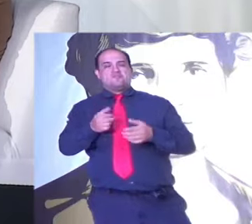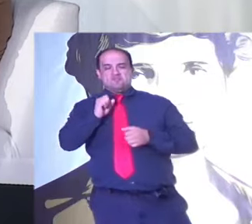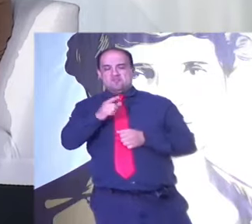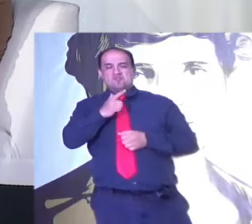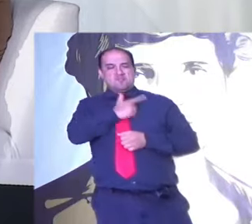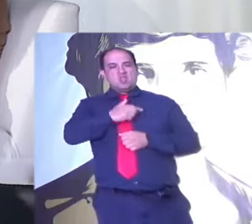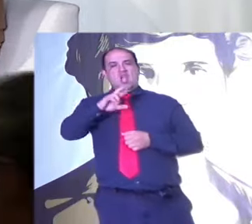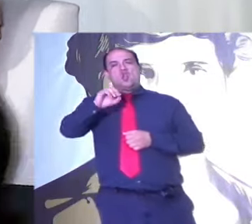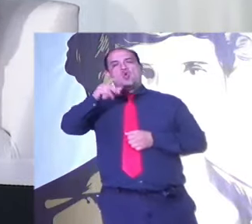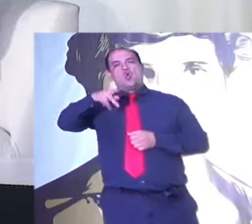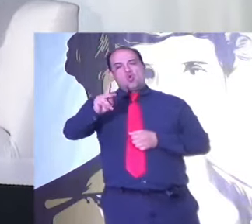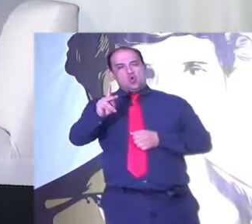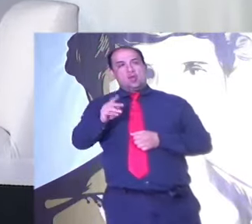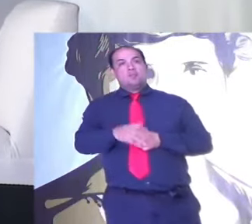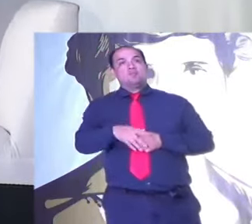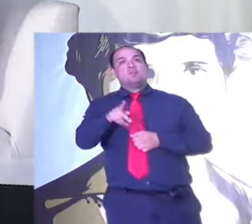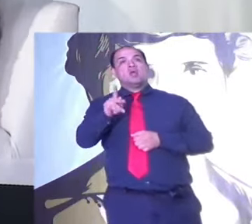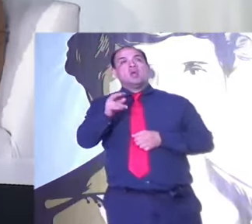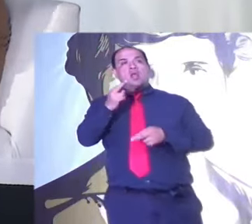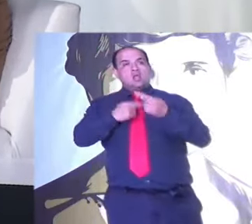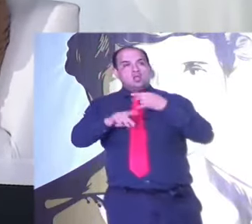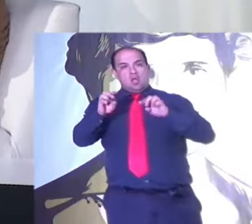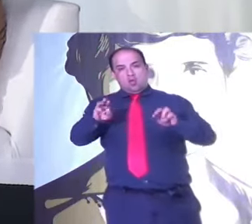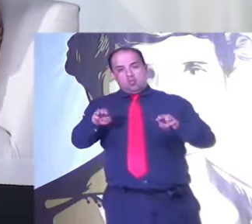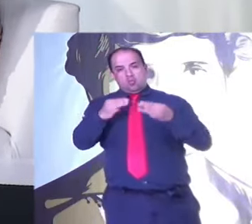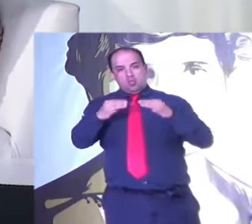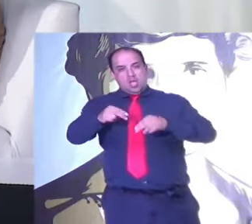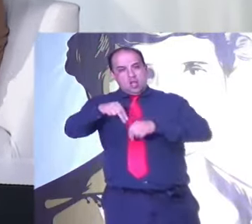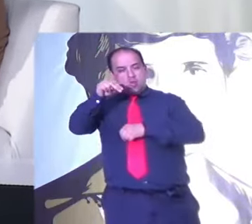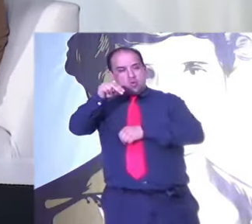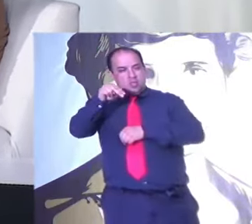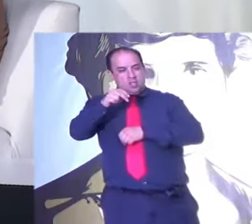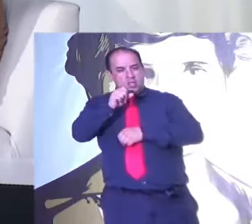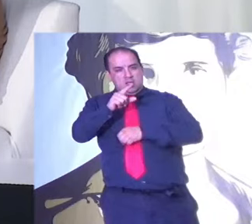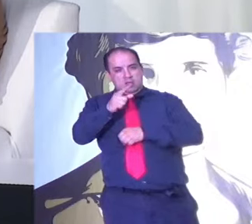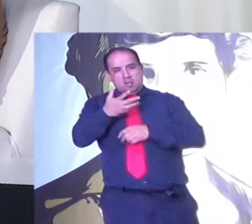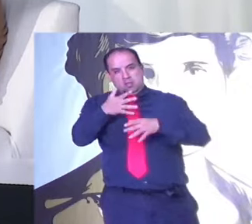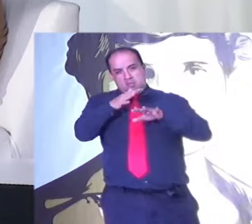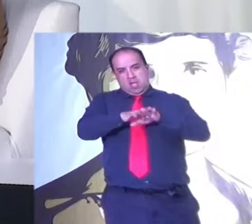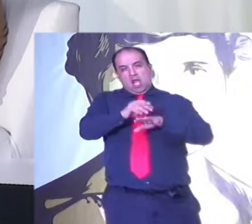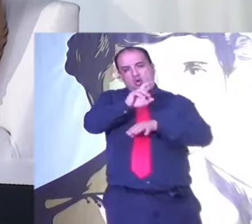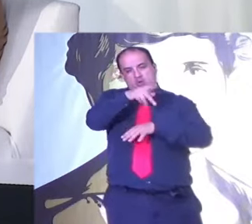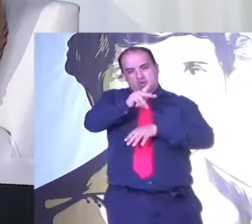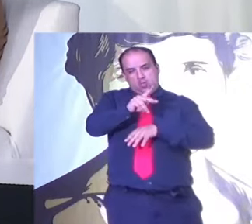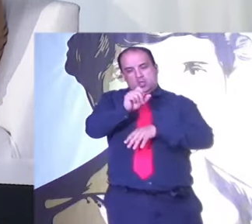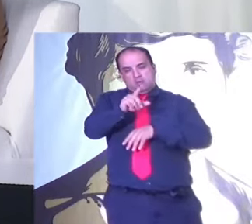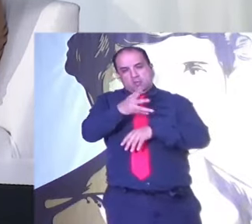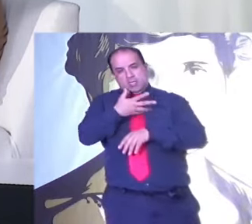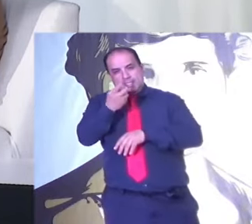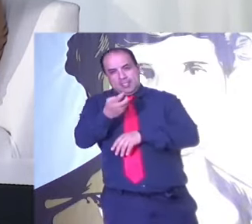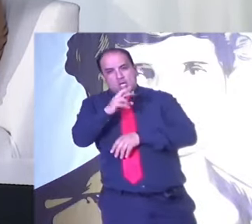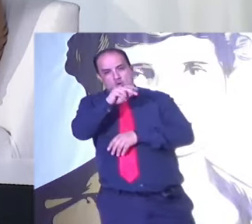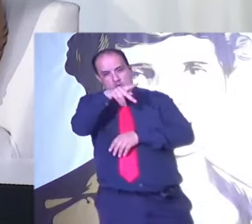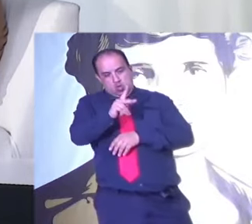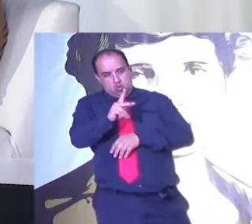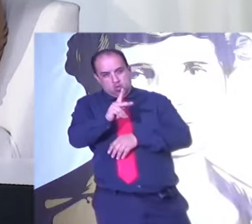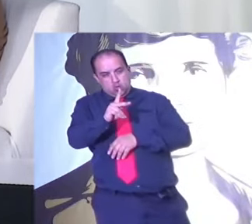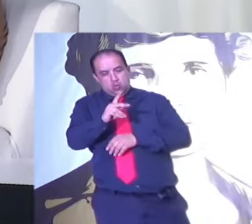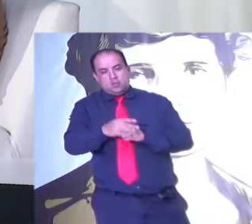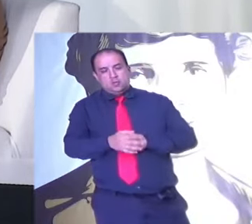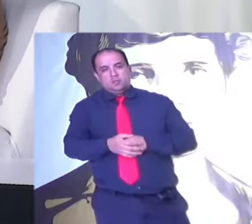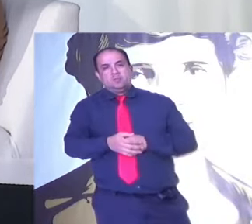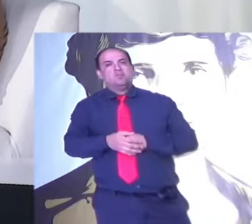música norteña y reconozco mis raíces en ella, pues me traigo también el rock, ¿no? Lo traigo conmigo. Pues finalmente este libro, Idos de la